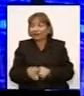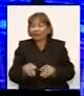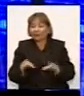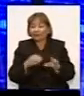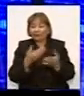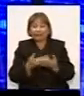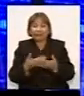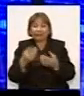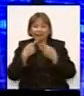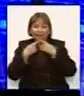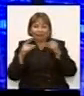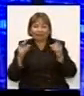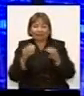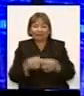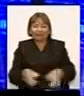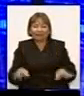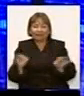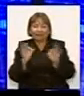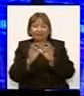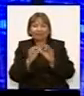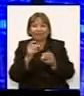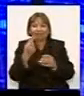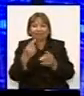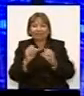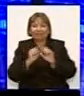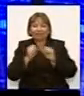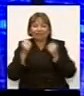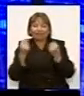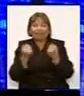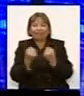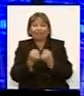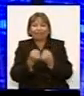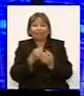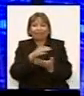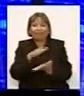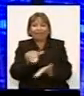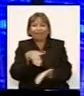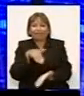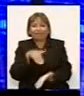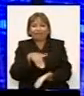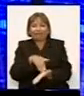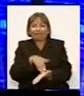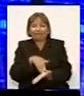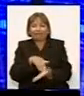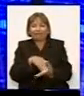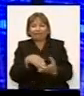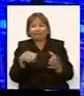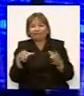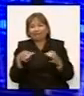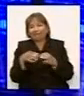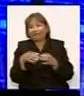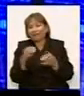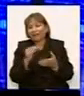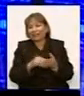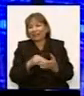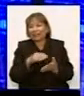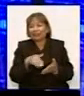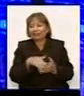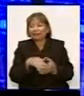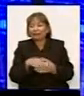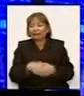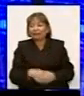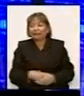nosotros esta transmisión importante de la primera sesión descentralizada de la comisión, no valga la redundancia, de